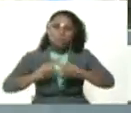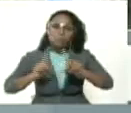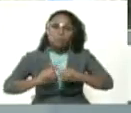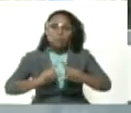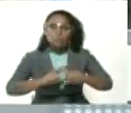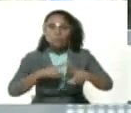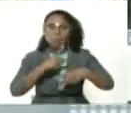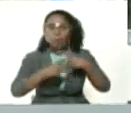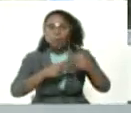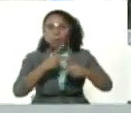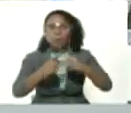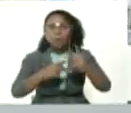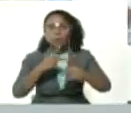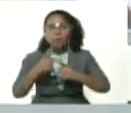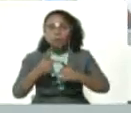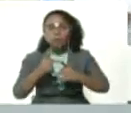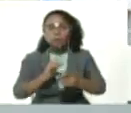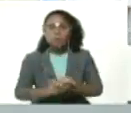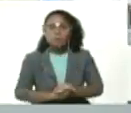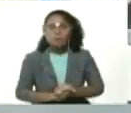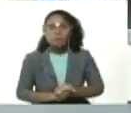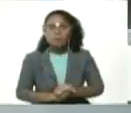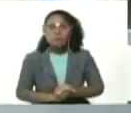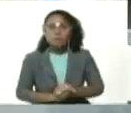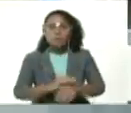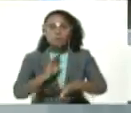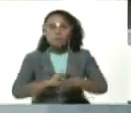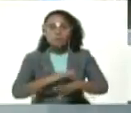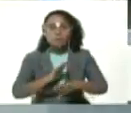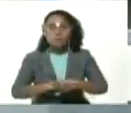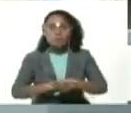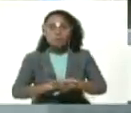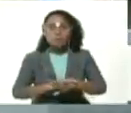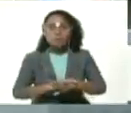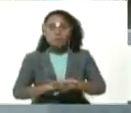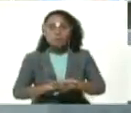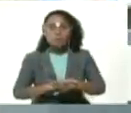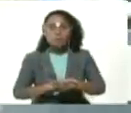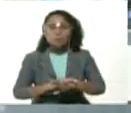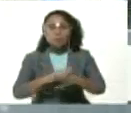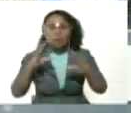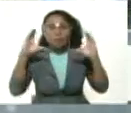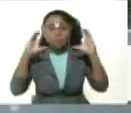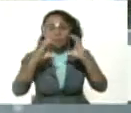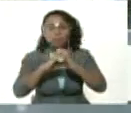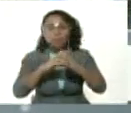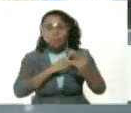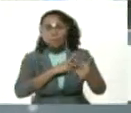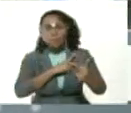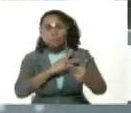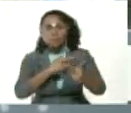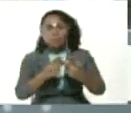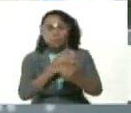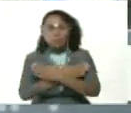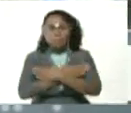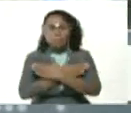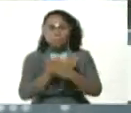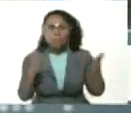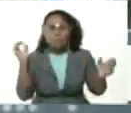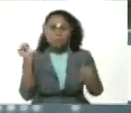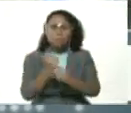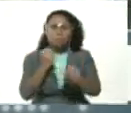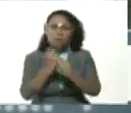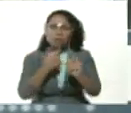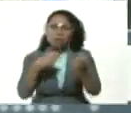la producción y por la vocación y la voluntad exportadora de